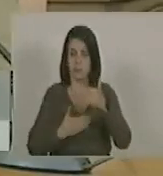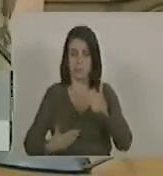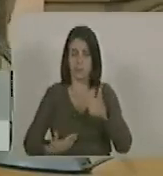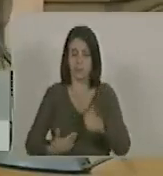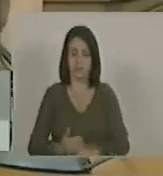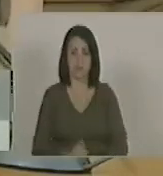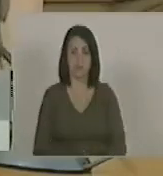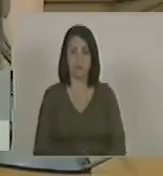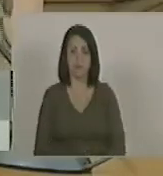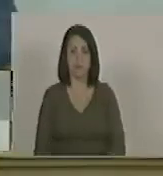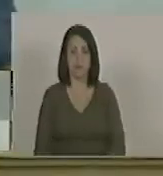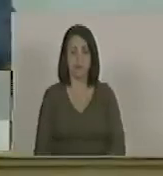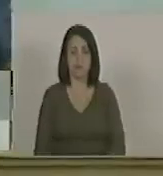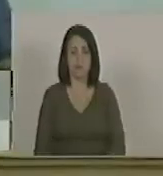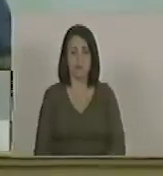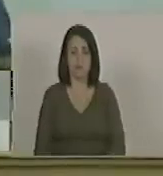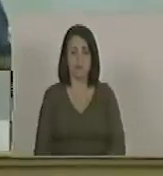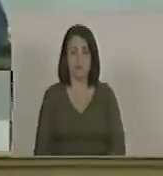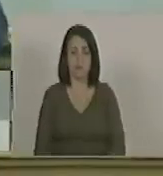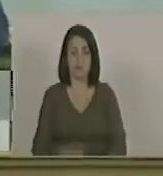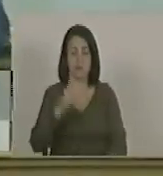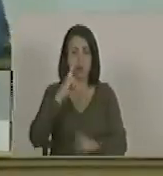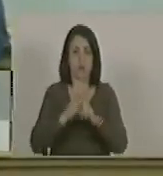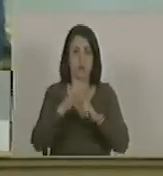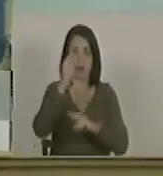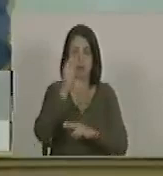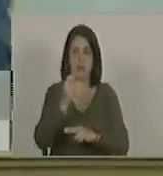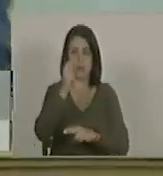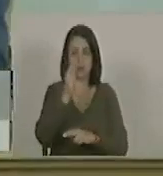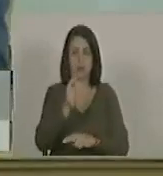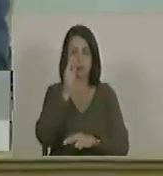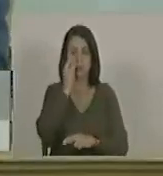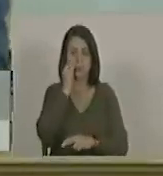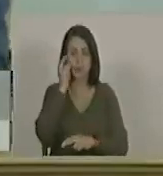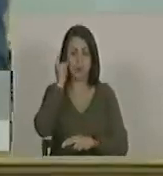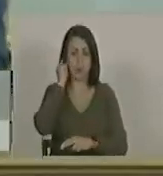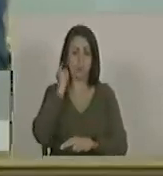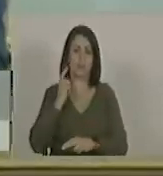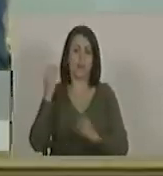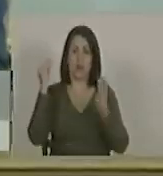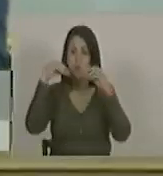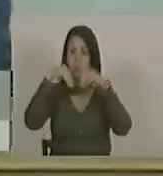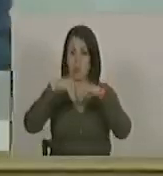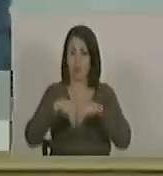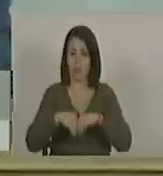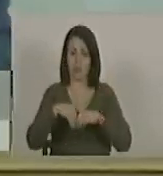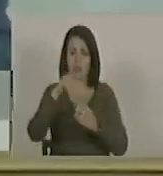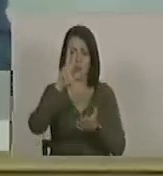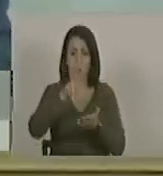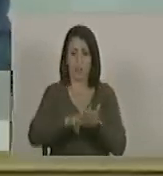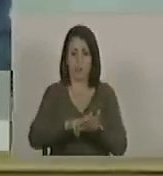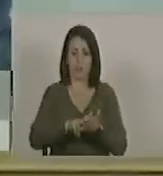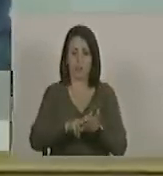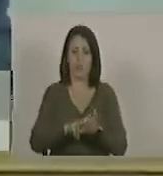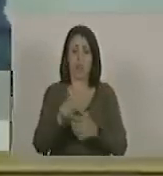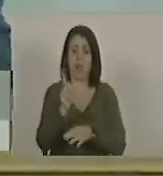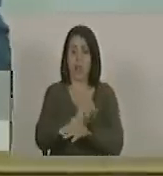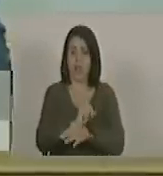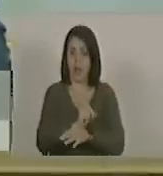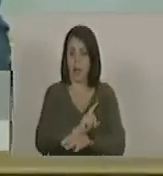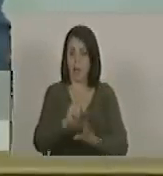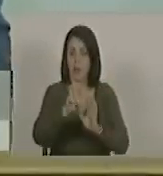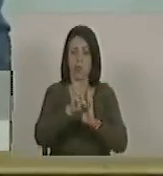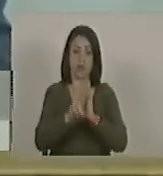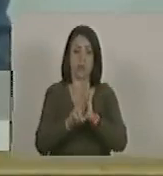vicepresidente. Las honorables diputadas y los honorables diputados que estén de acuerdo en aprobar la urgencia